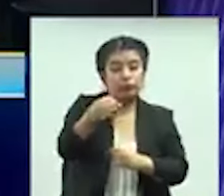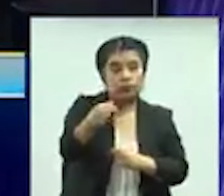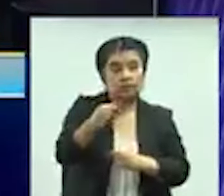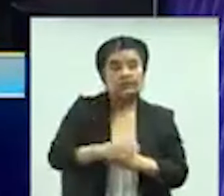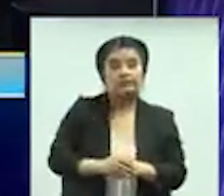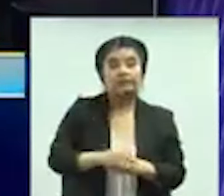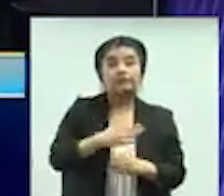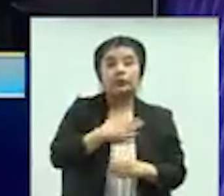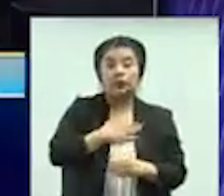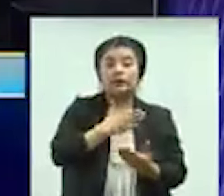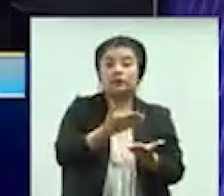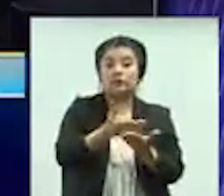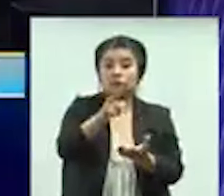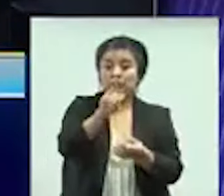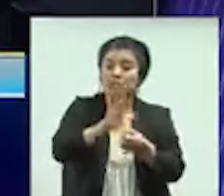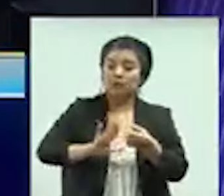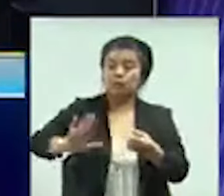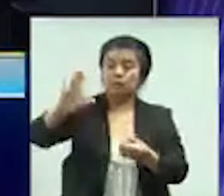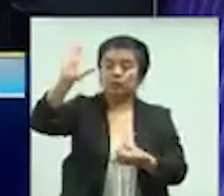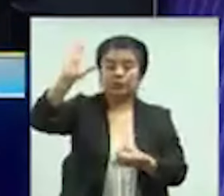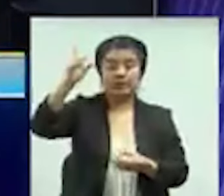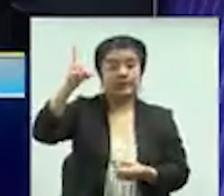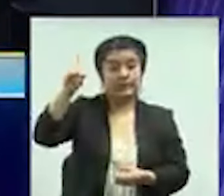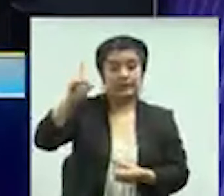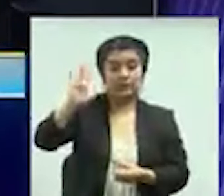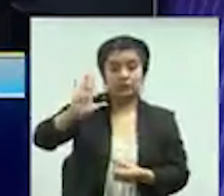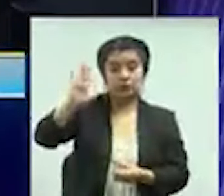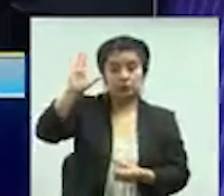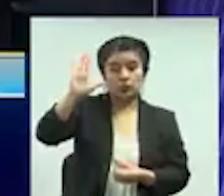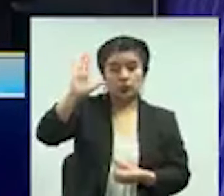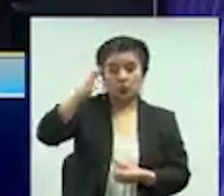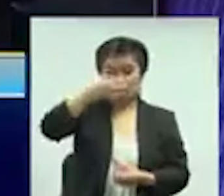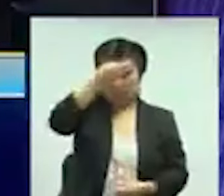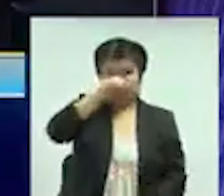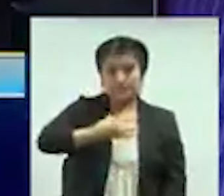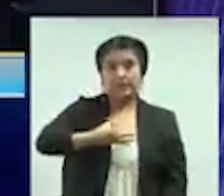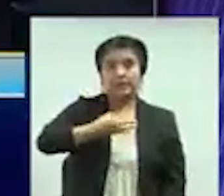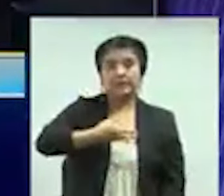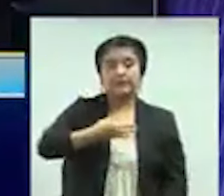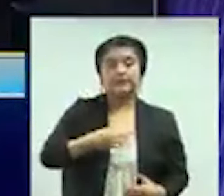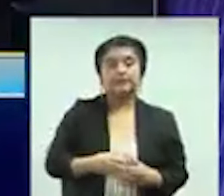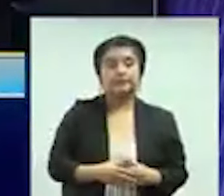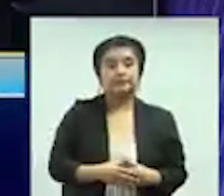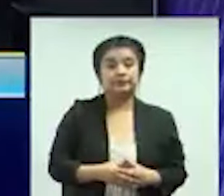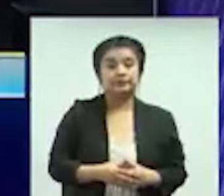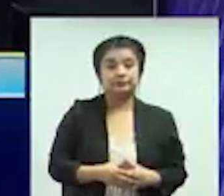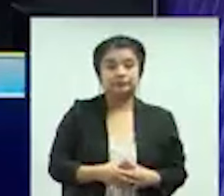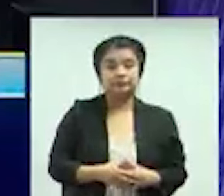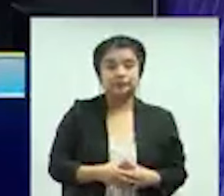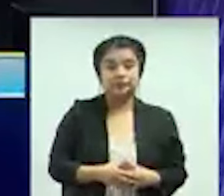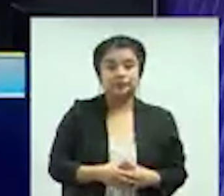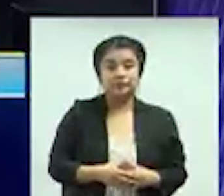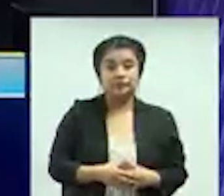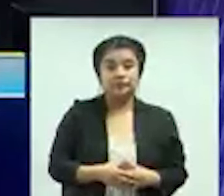Le solicito levantar la mano derecha para prestar el juramento respectivo.